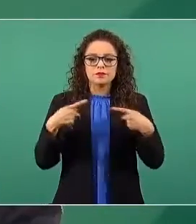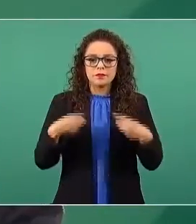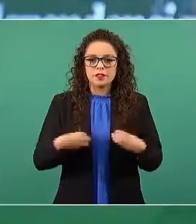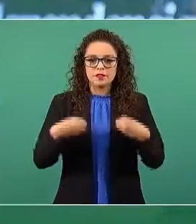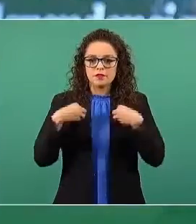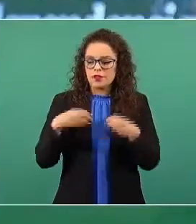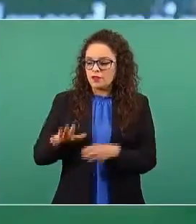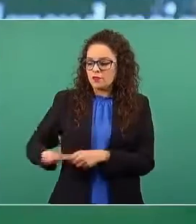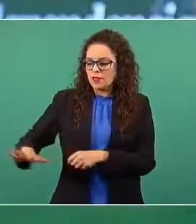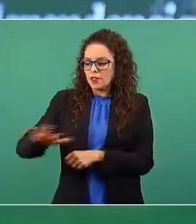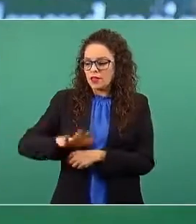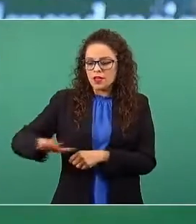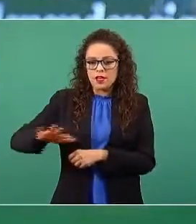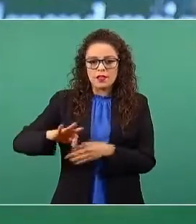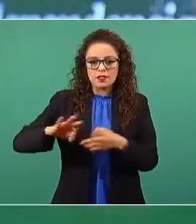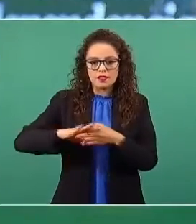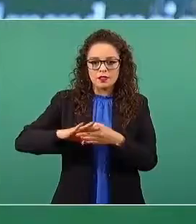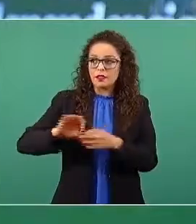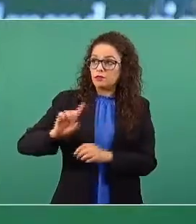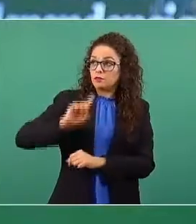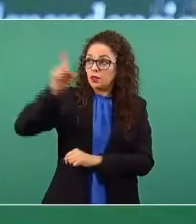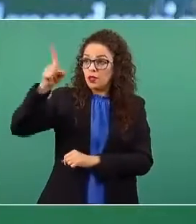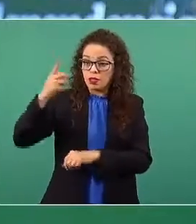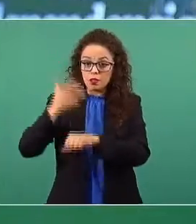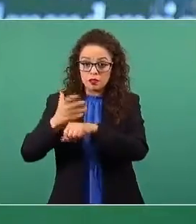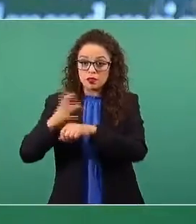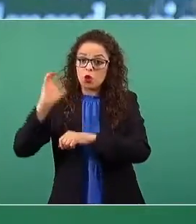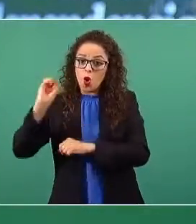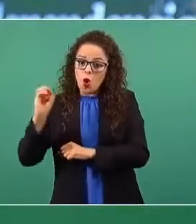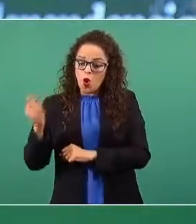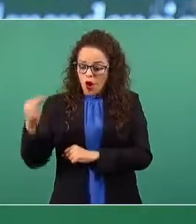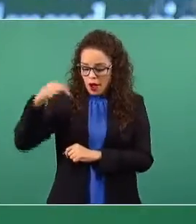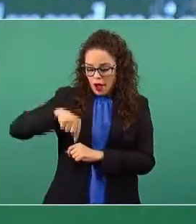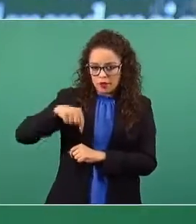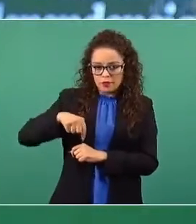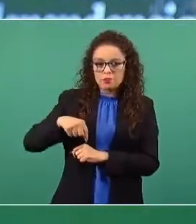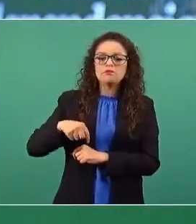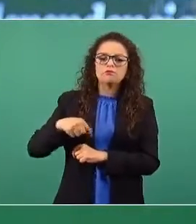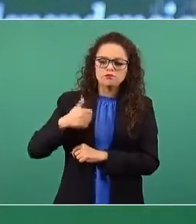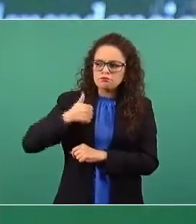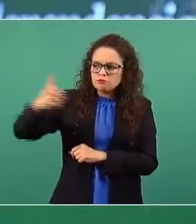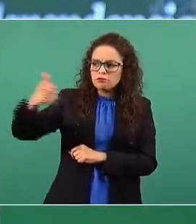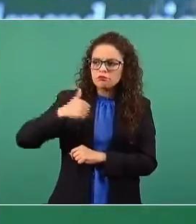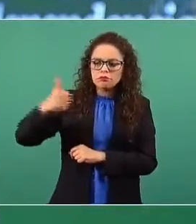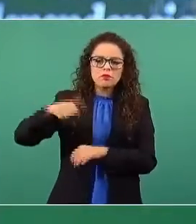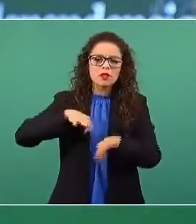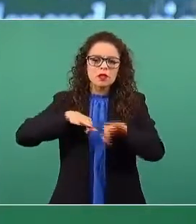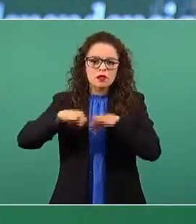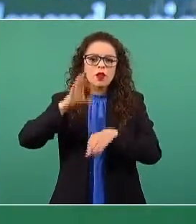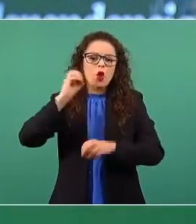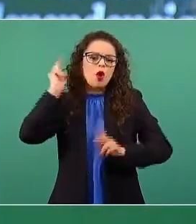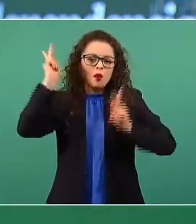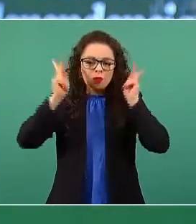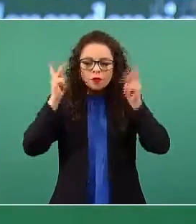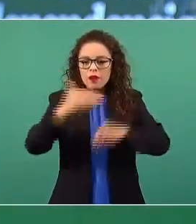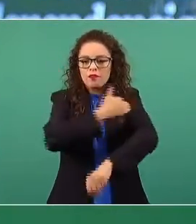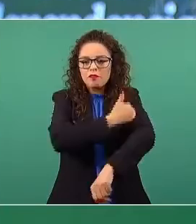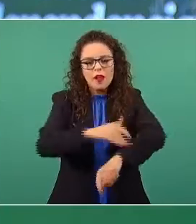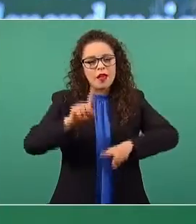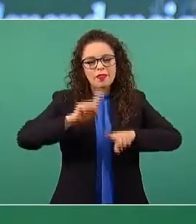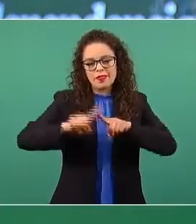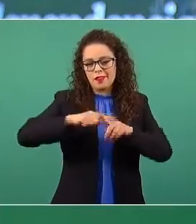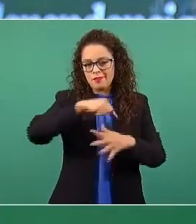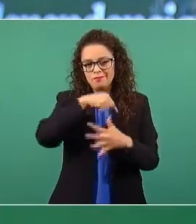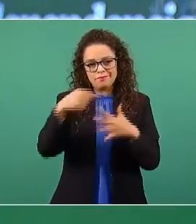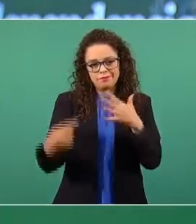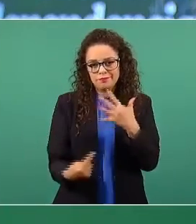local, ya sea que vivan de uno u otro lado y se mueven por razones de trabajo, por razones de visitas familiares, etcétera. Y